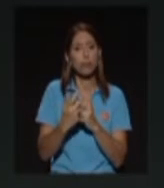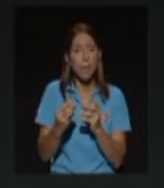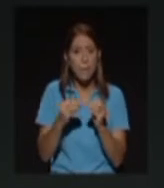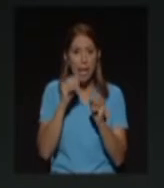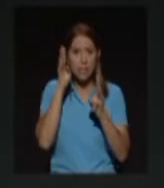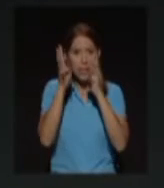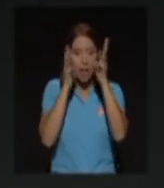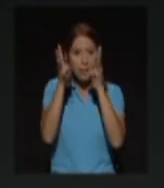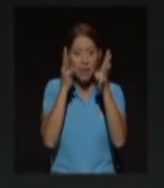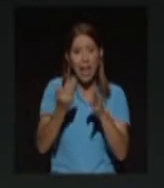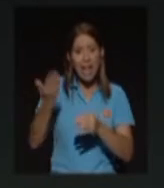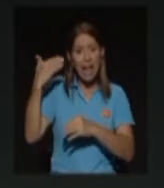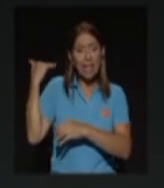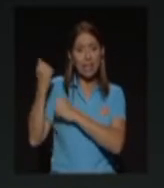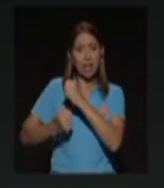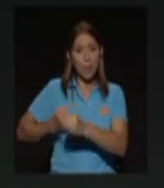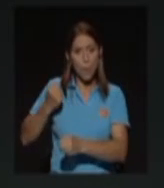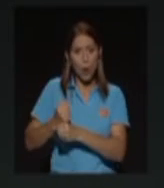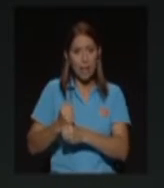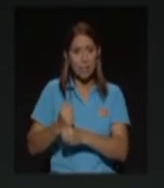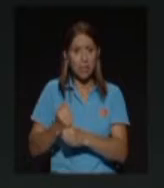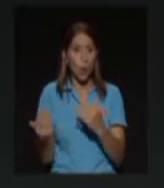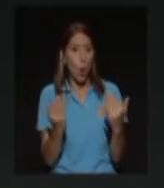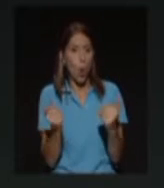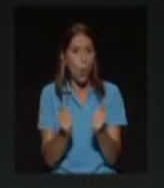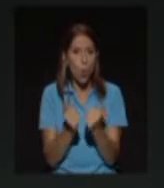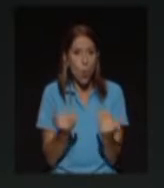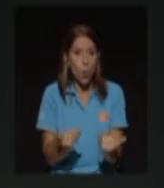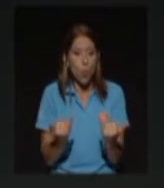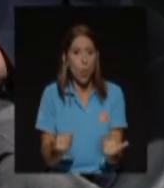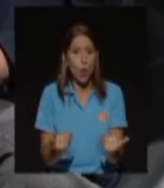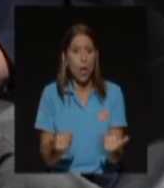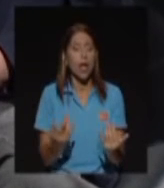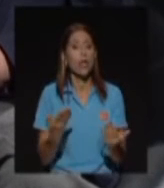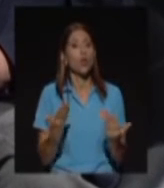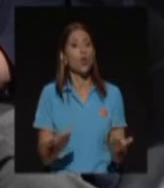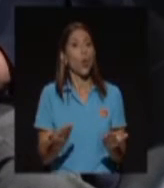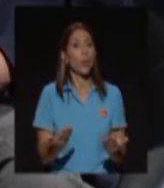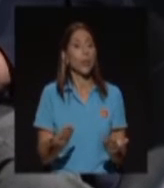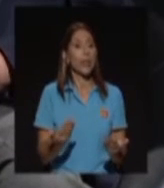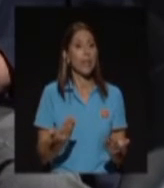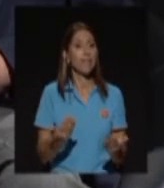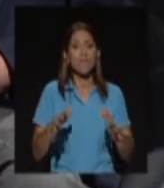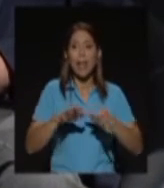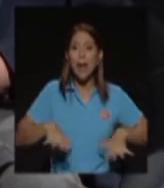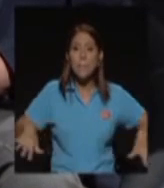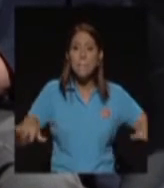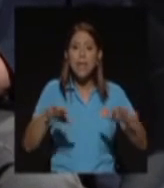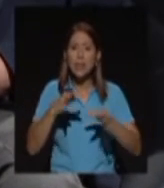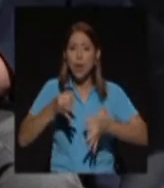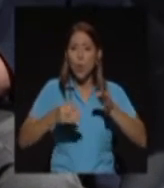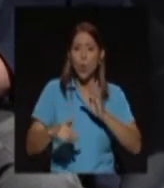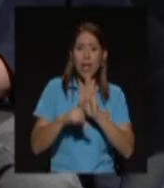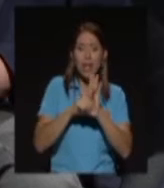creativa en aquellas épocas que en las presentes, donde el ambiente jurídico y todas